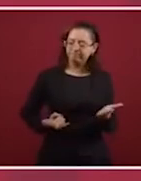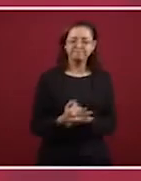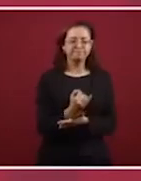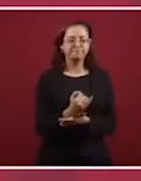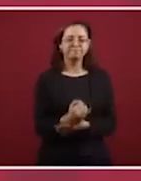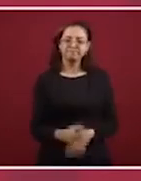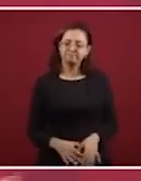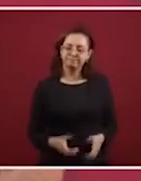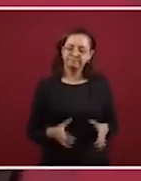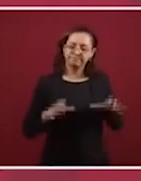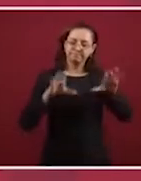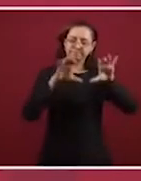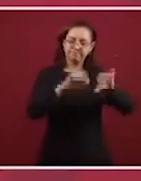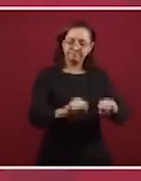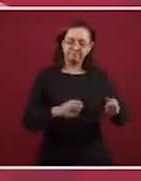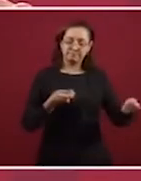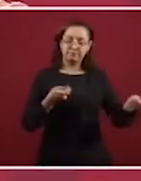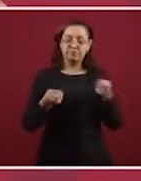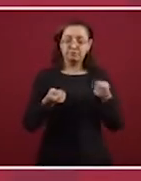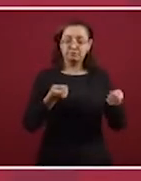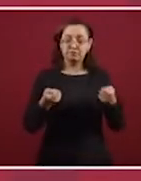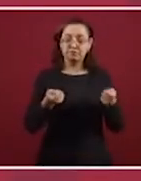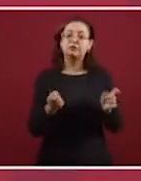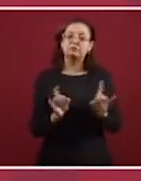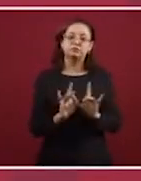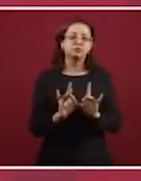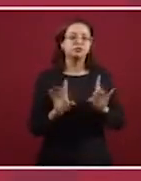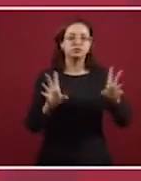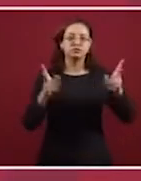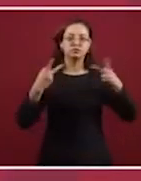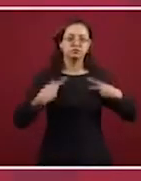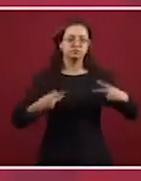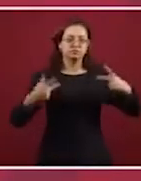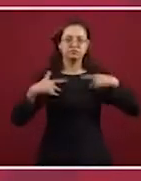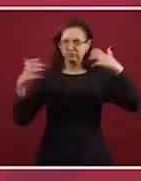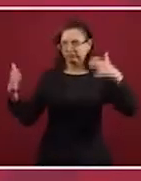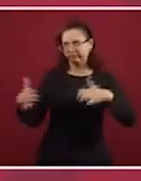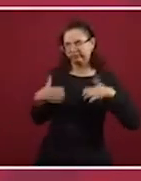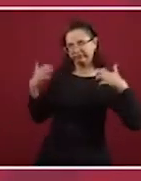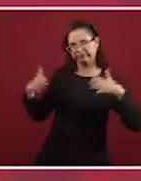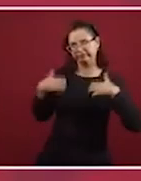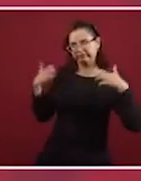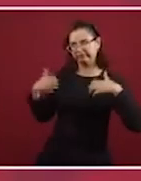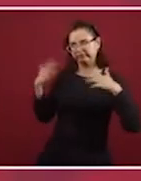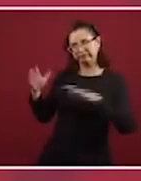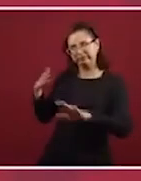desde luego que hubo una reacción por qué